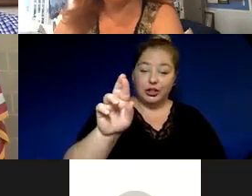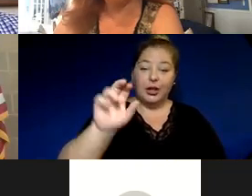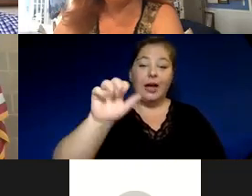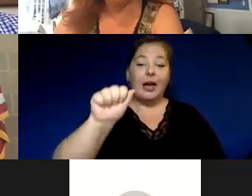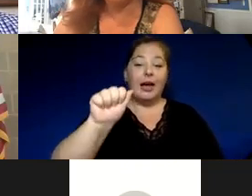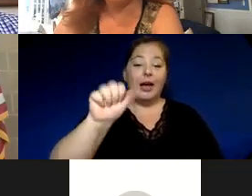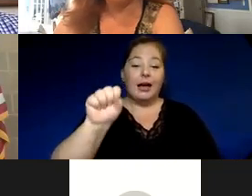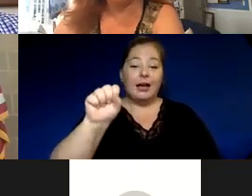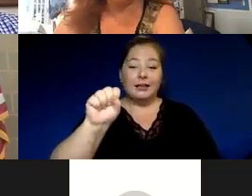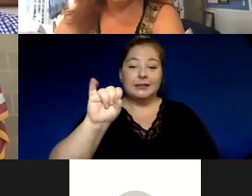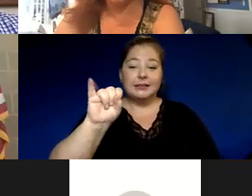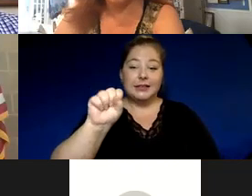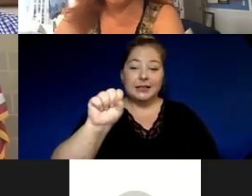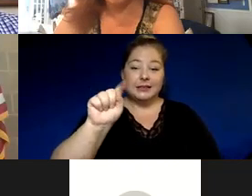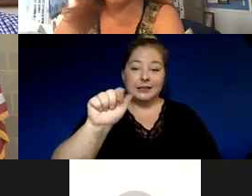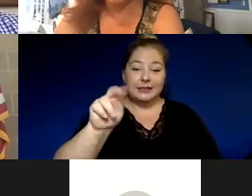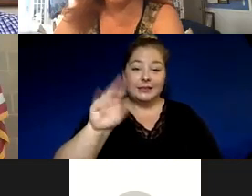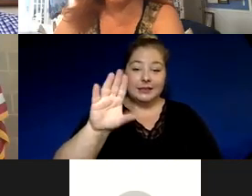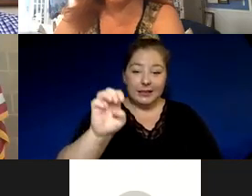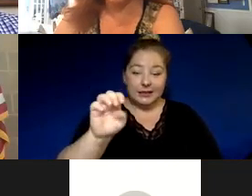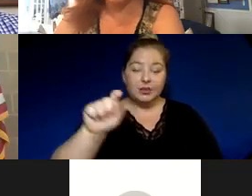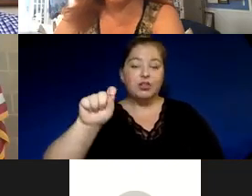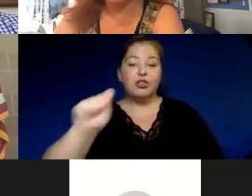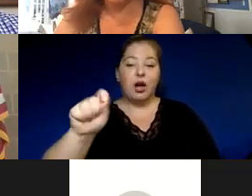www.disasterassistance.gov. Repito,